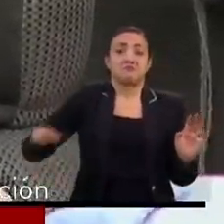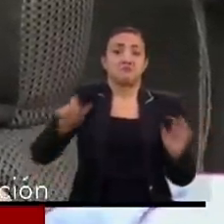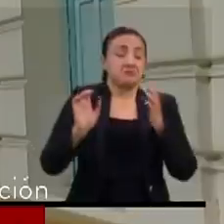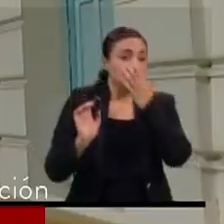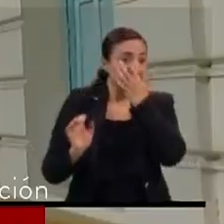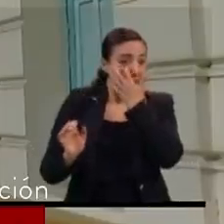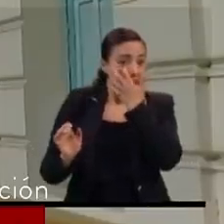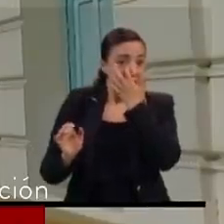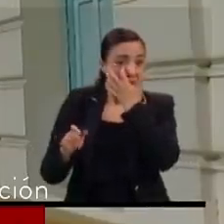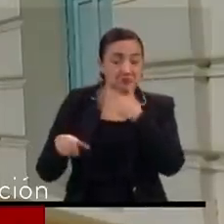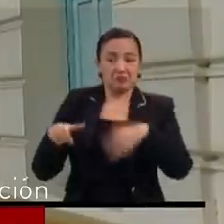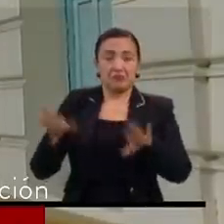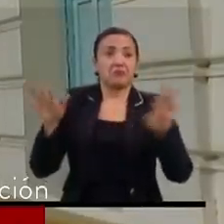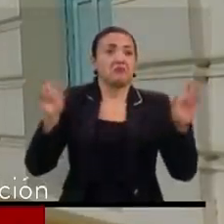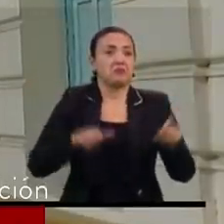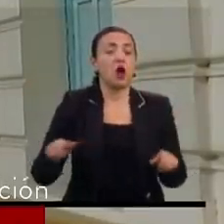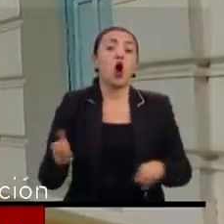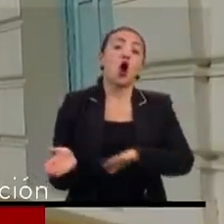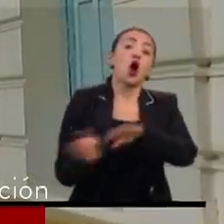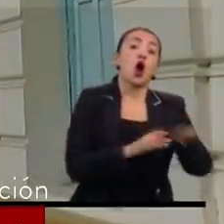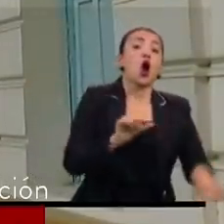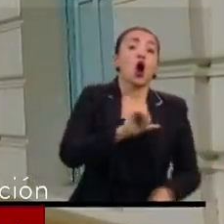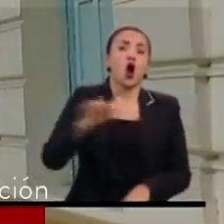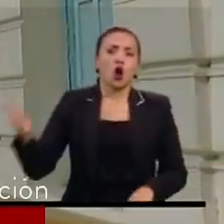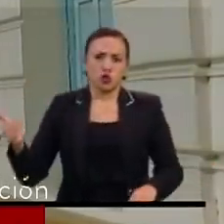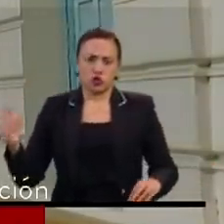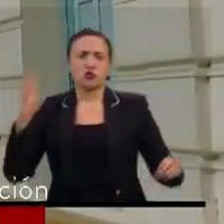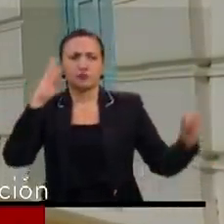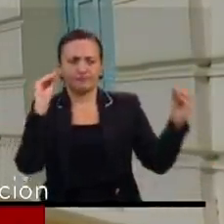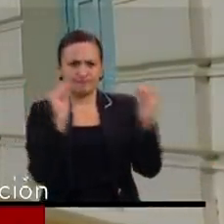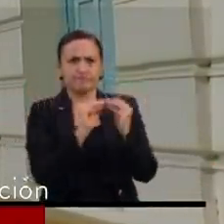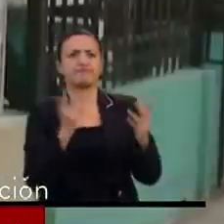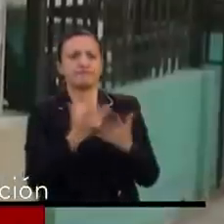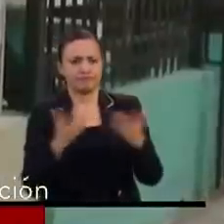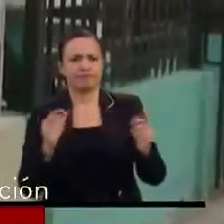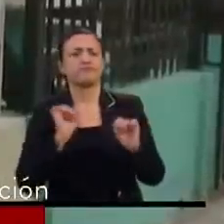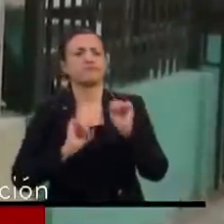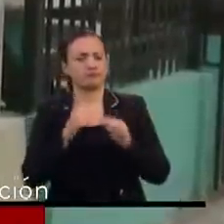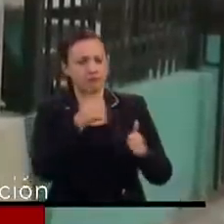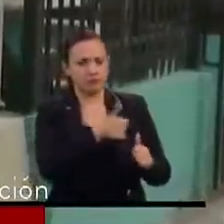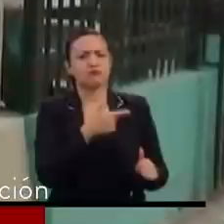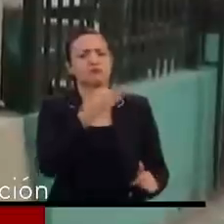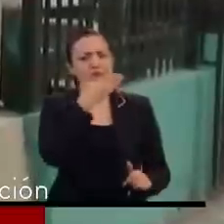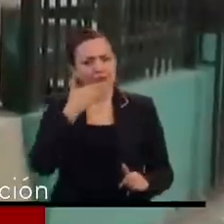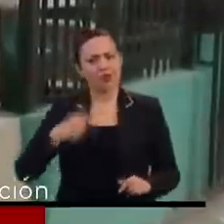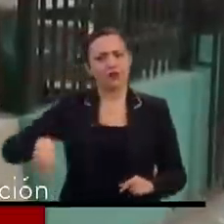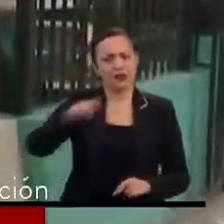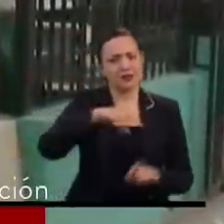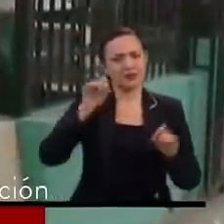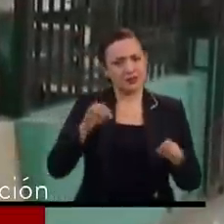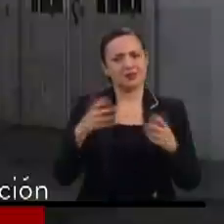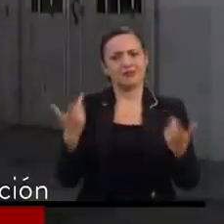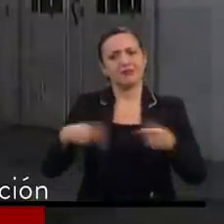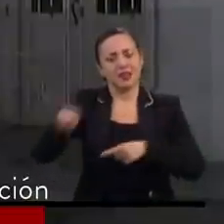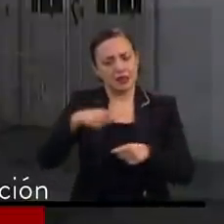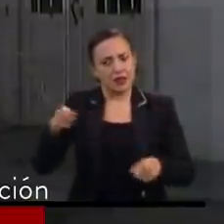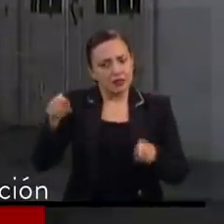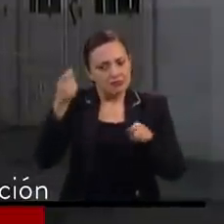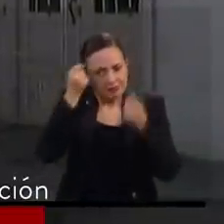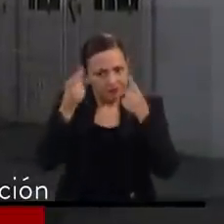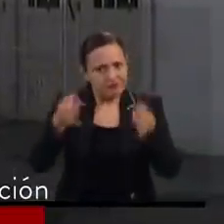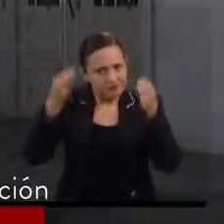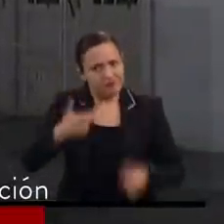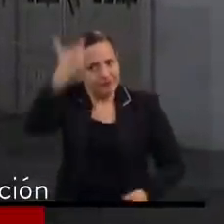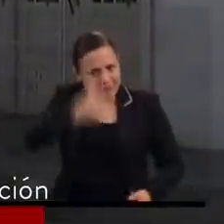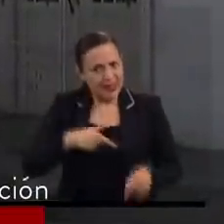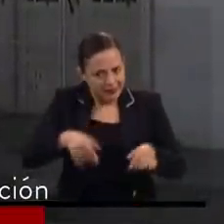tiene que salir. Otros lo defienden. Es una buena manera para él expresarse, puedan entender de una mejor manera de que la cosa es en serio. Ciénaga